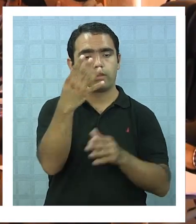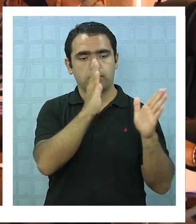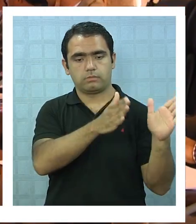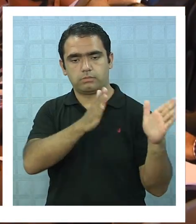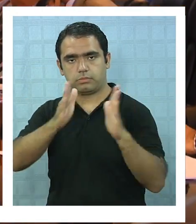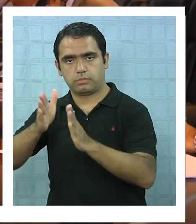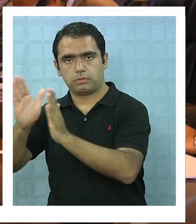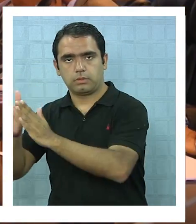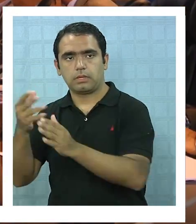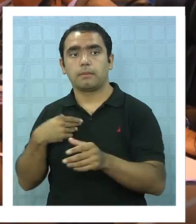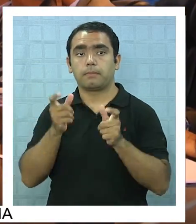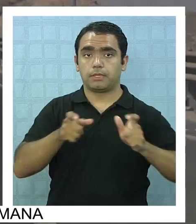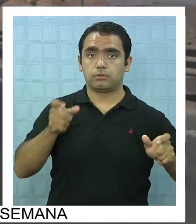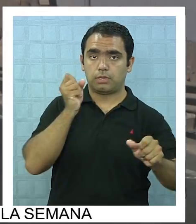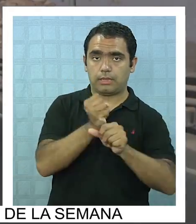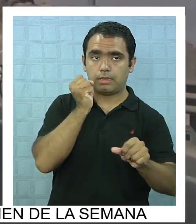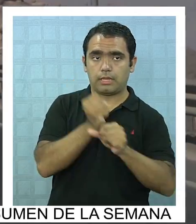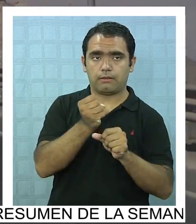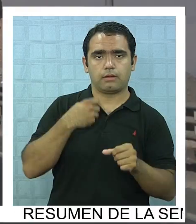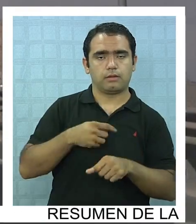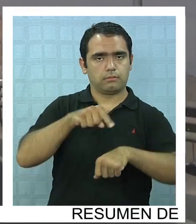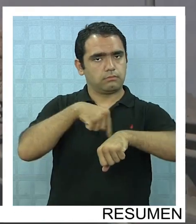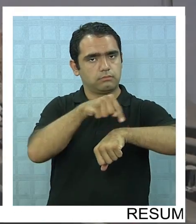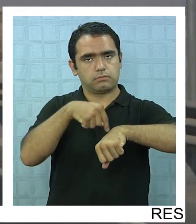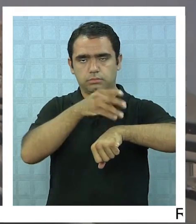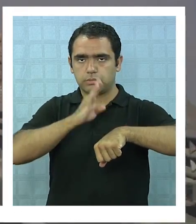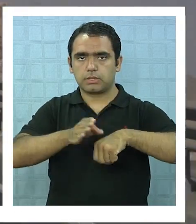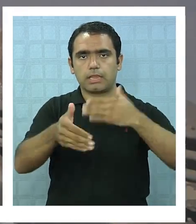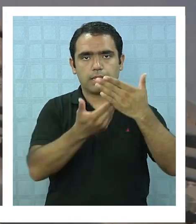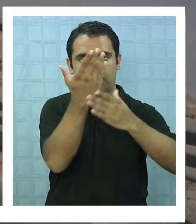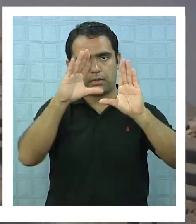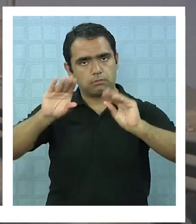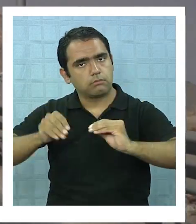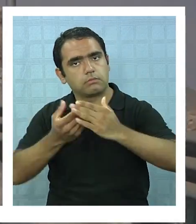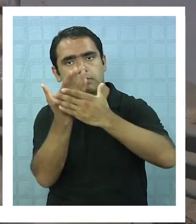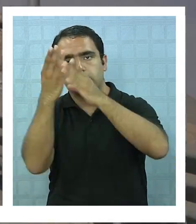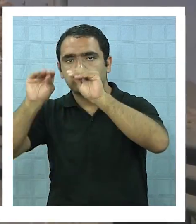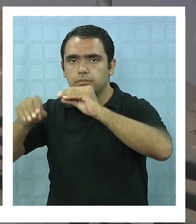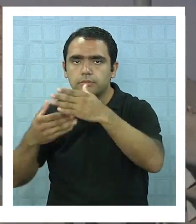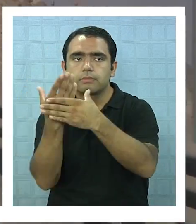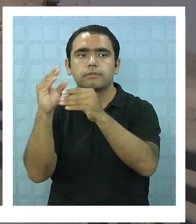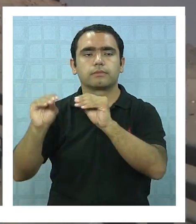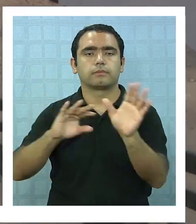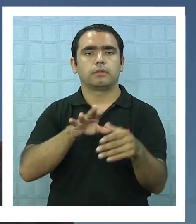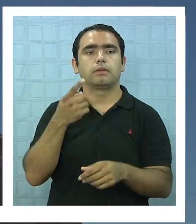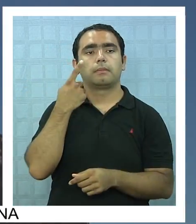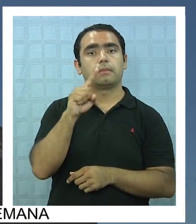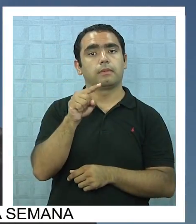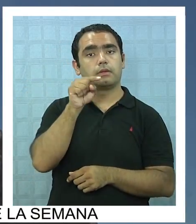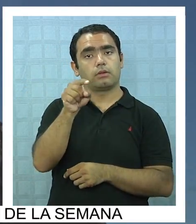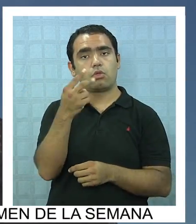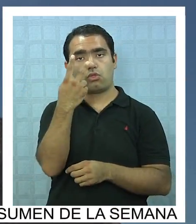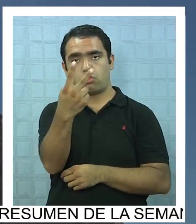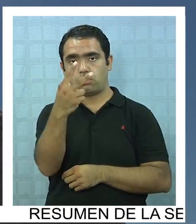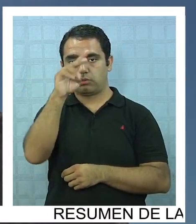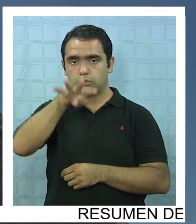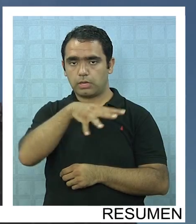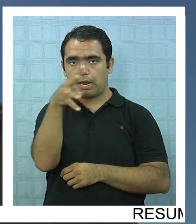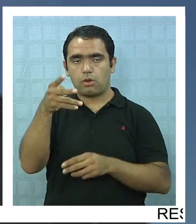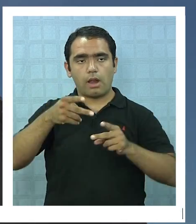tramos y los obreros trabajarán de forma continuada en horario de día y de noche. Sin embargo, se dispondrán de dos